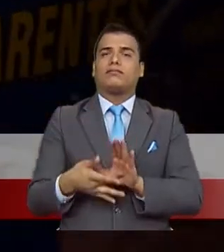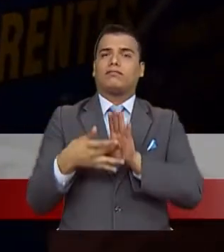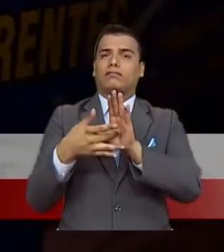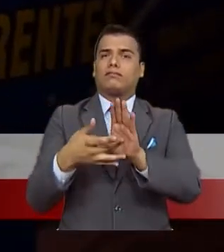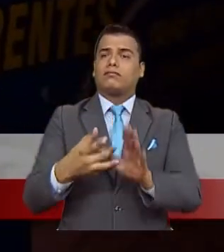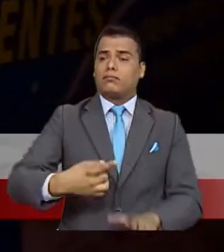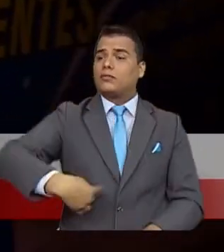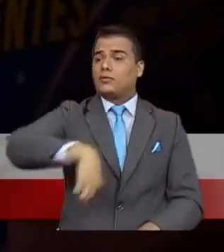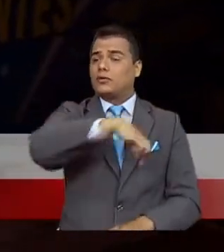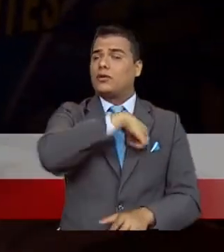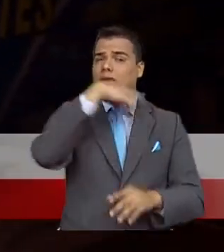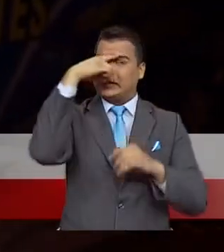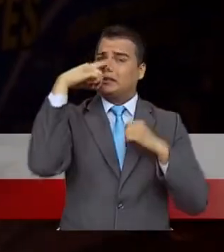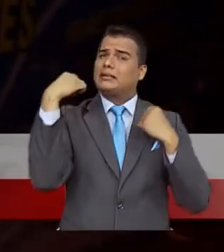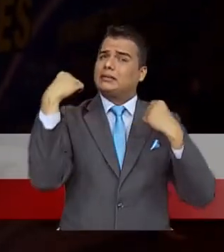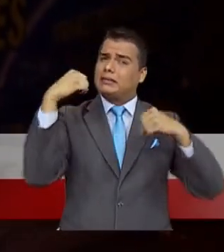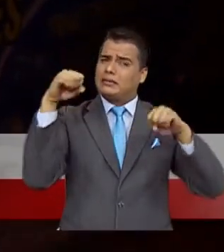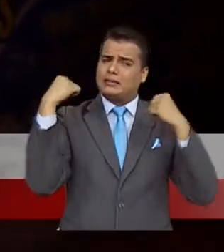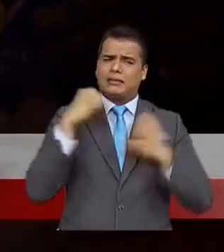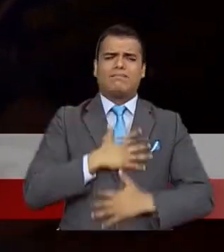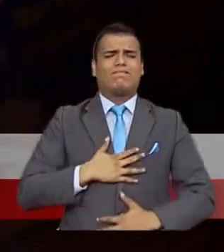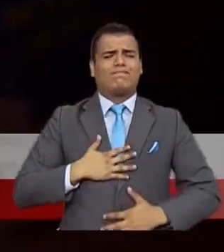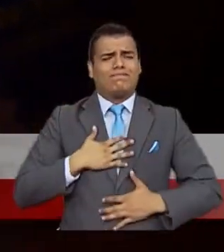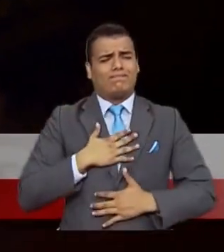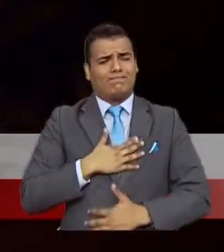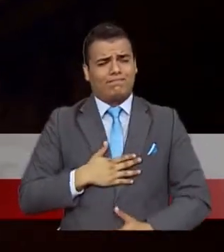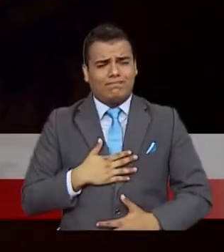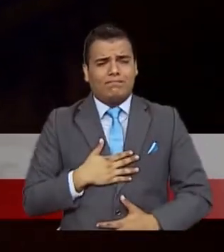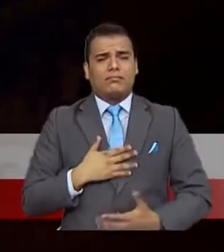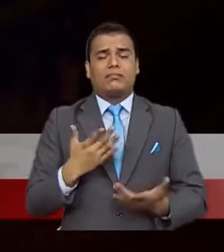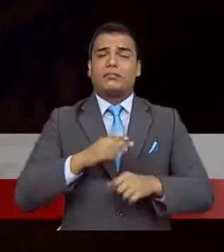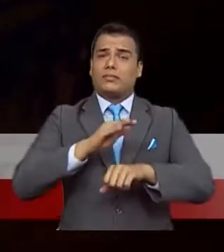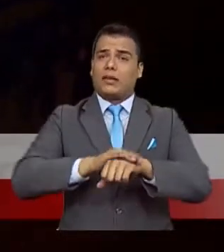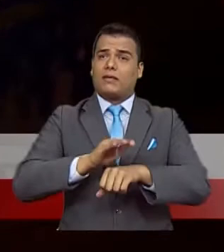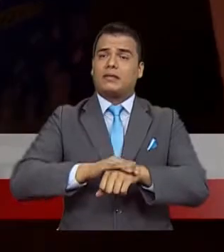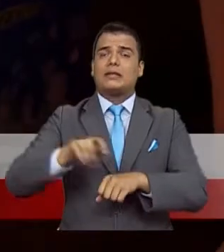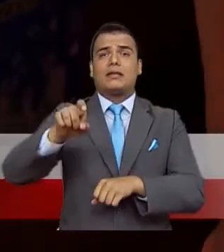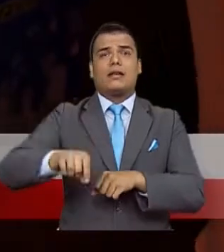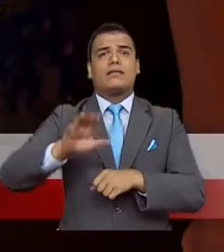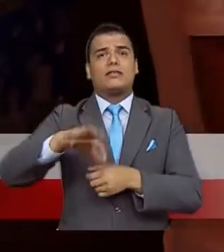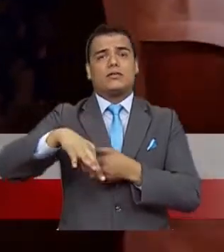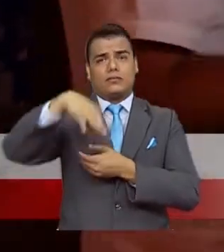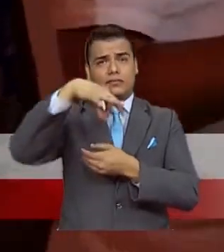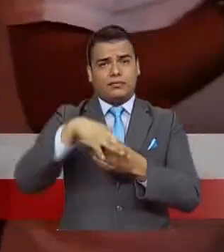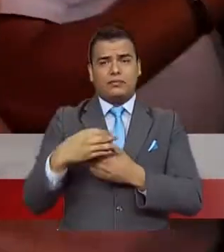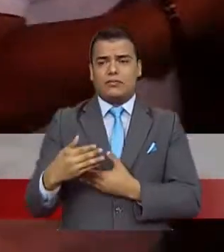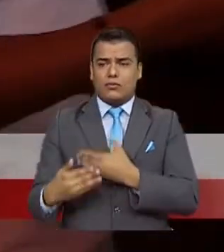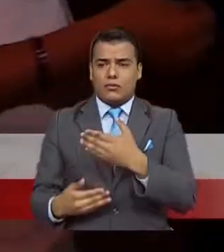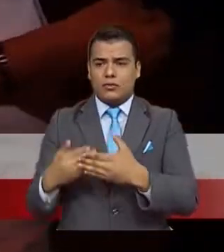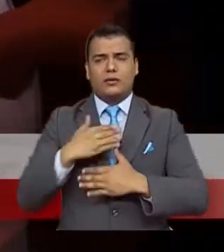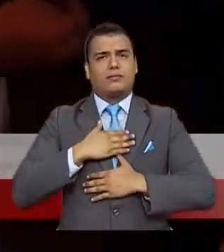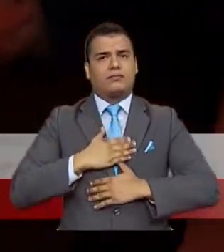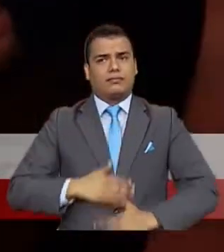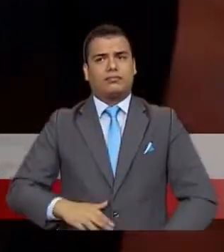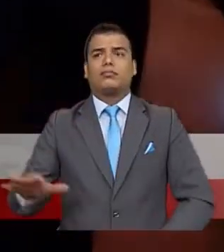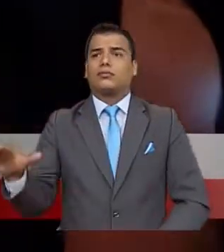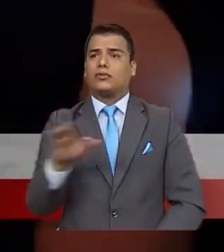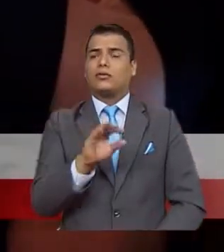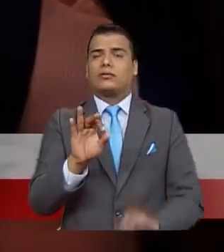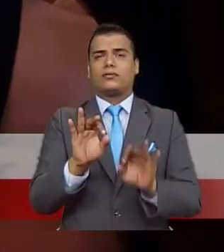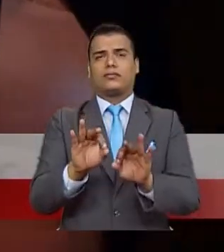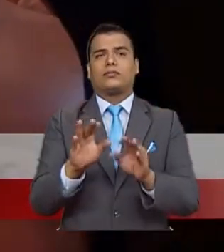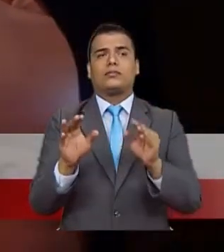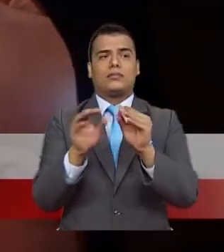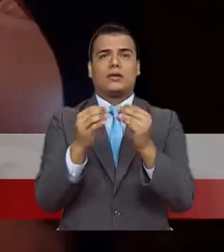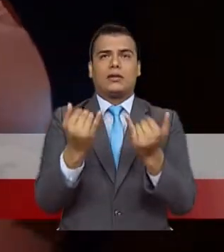nuestra preocupación, inconformismo y también la solicitud de unas elecciones que puedan llevarse de forma pacífica y transparente.